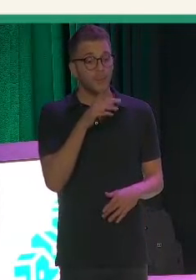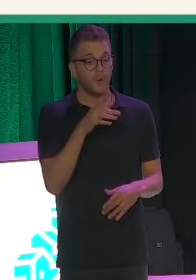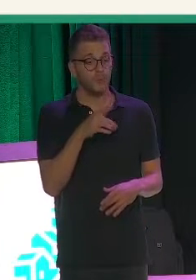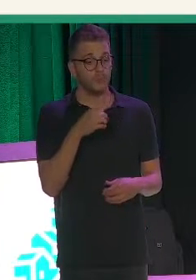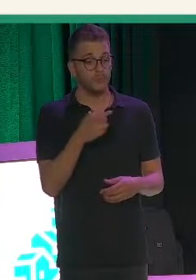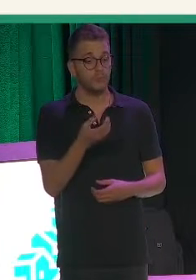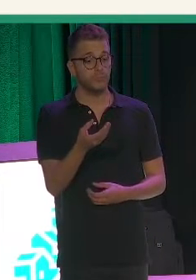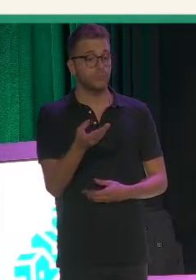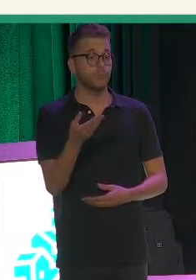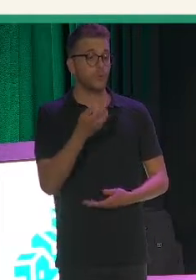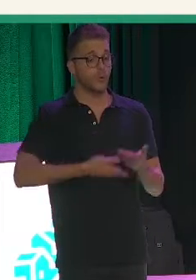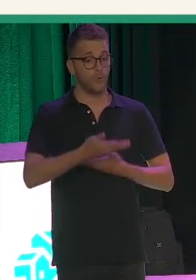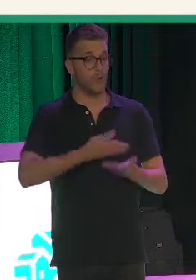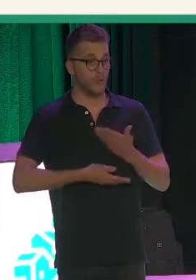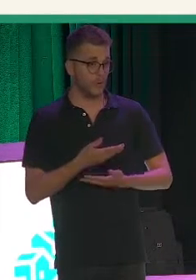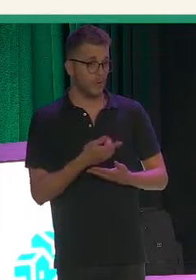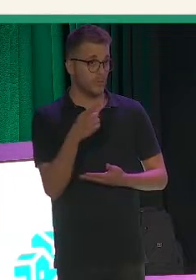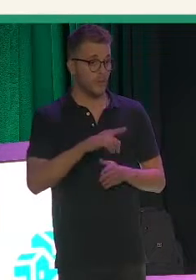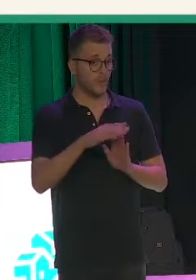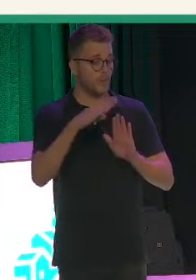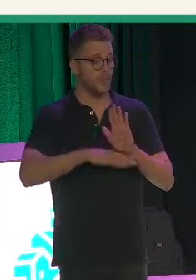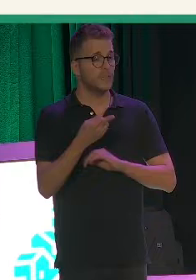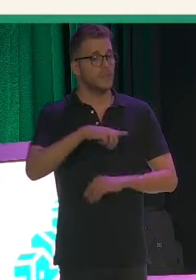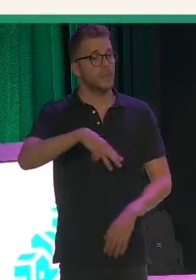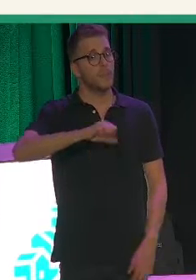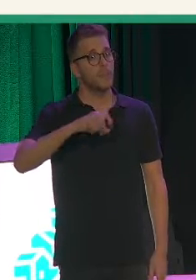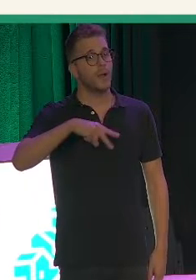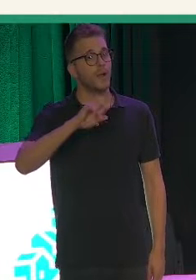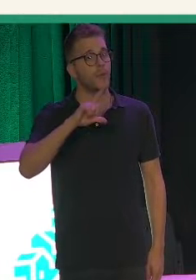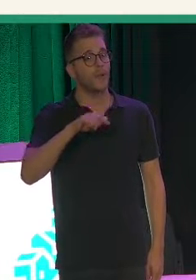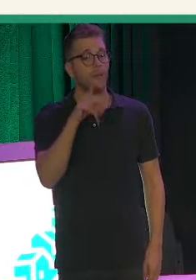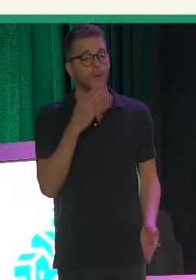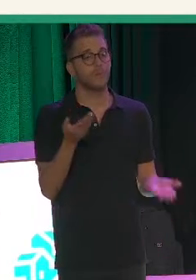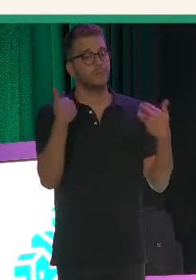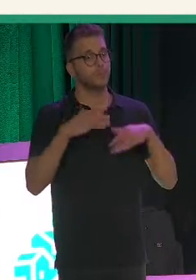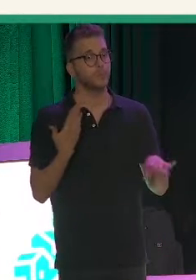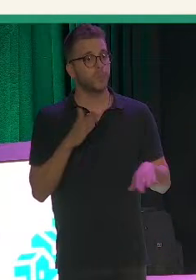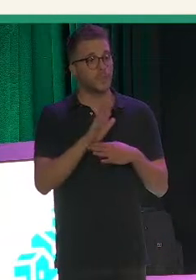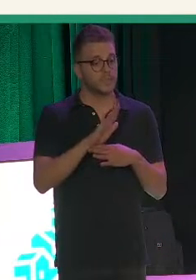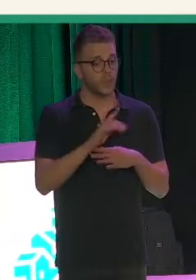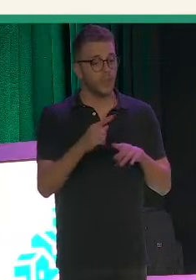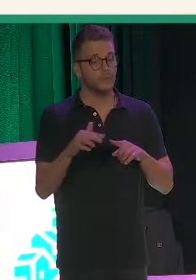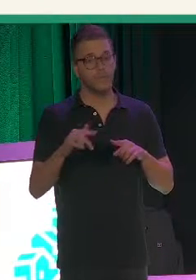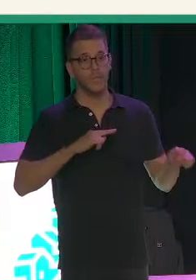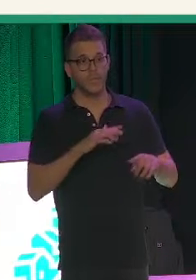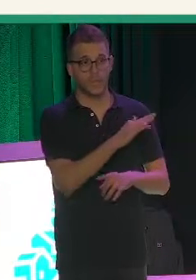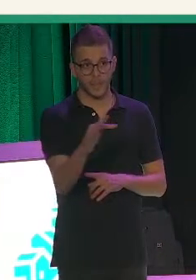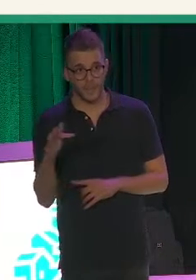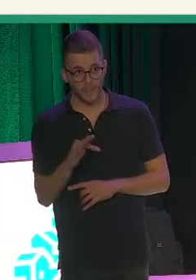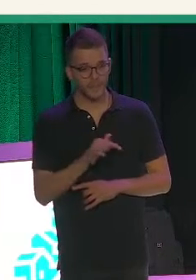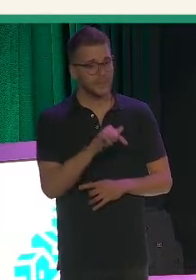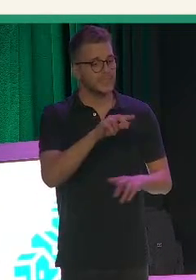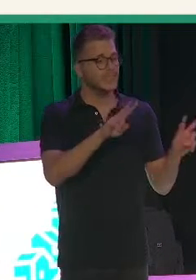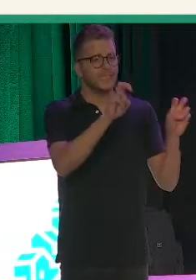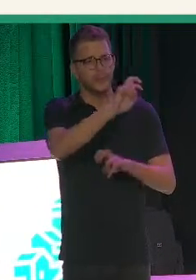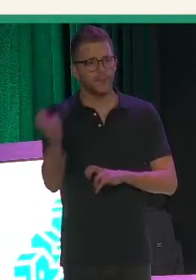programa. Y a Manuel, por su magnífica dirección, una vez más, experto en muchísimos temas, pero especialmente en este,